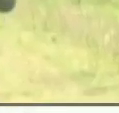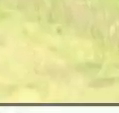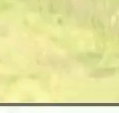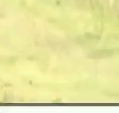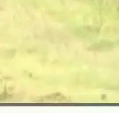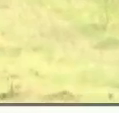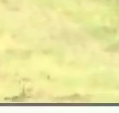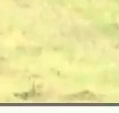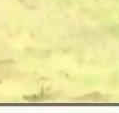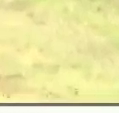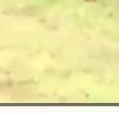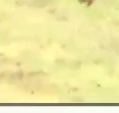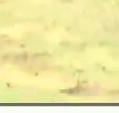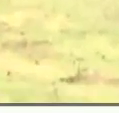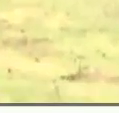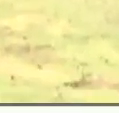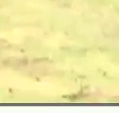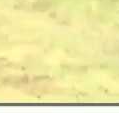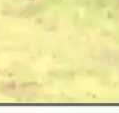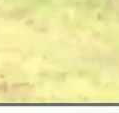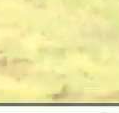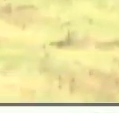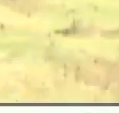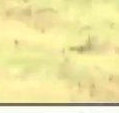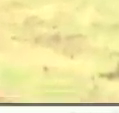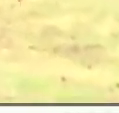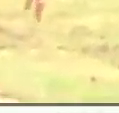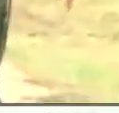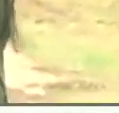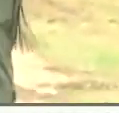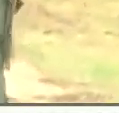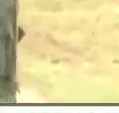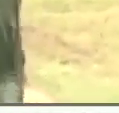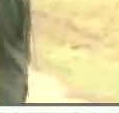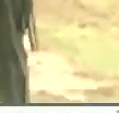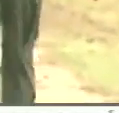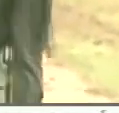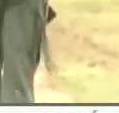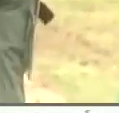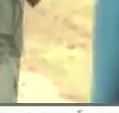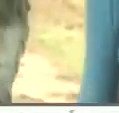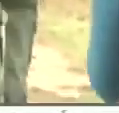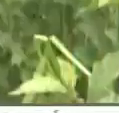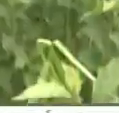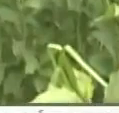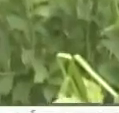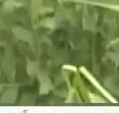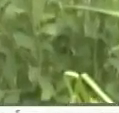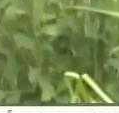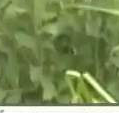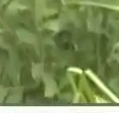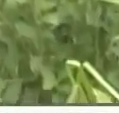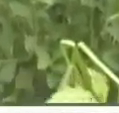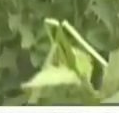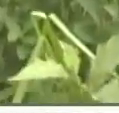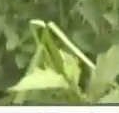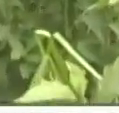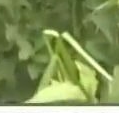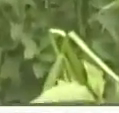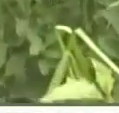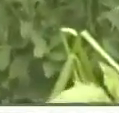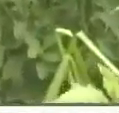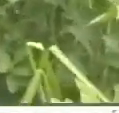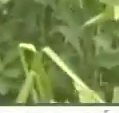Las tropas de la Fuerza Armada Nacional Bolivariana con comandos de las Fuerzas Especiales Policiales avanzaron al primer campamento para